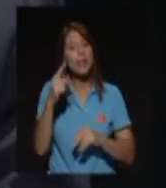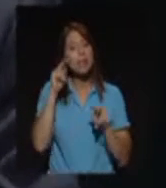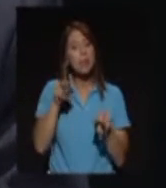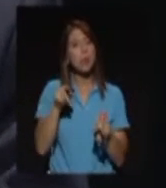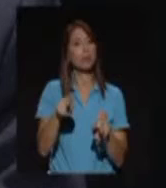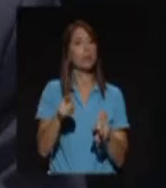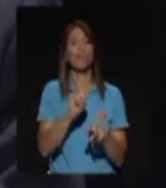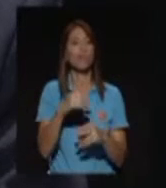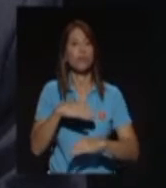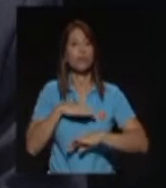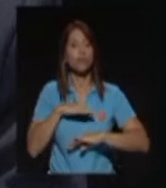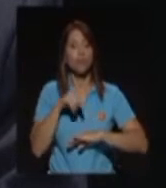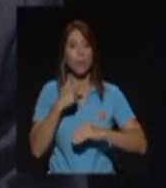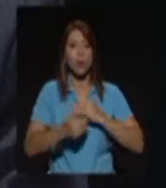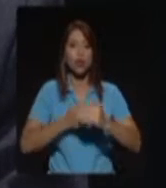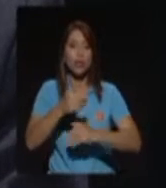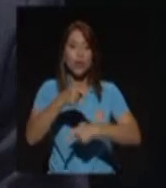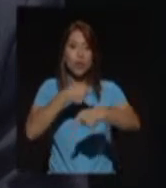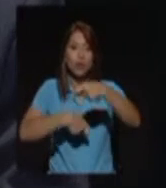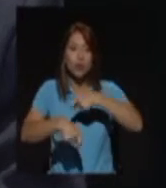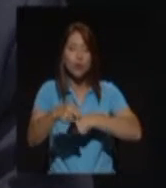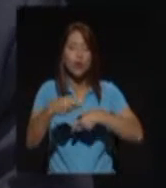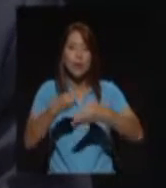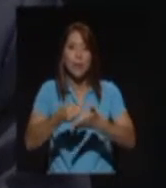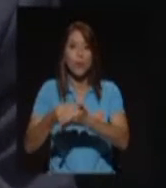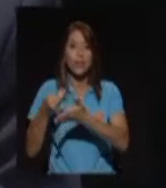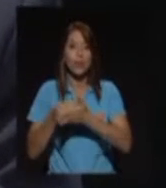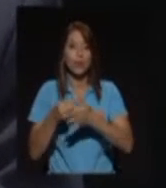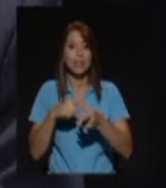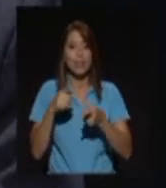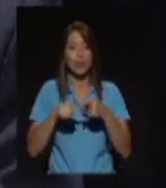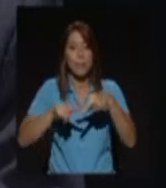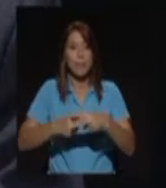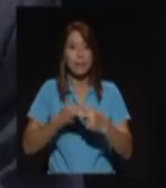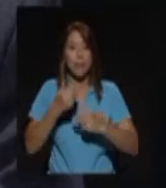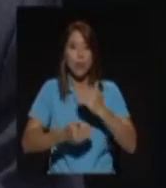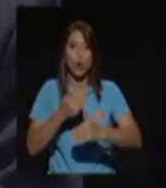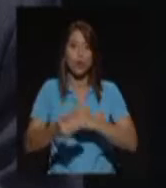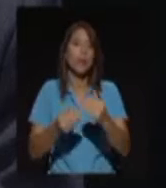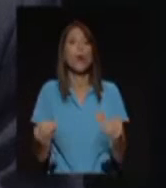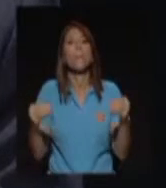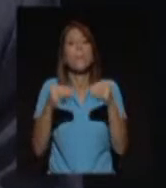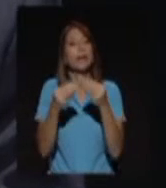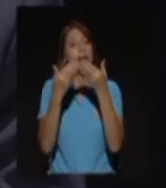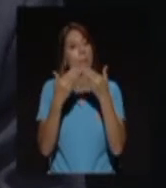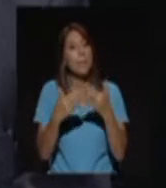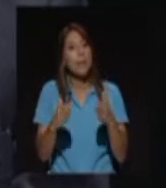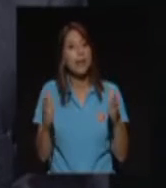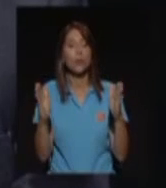insuficiente el proceso de sustitución de importaciones, y entramos en un proceso de una mucho mayor apertura